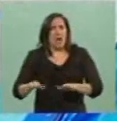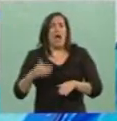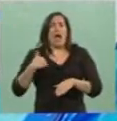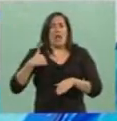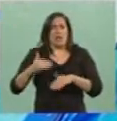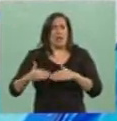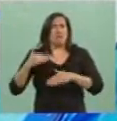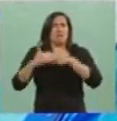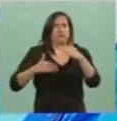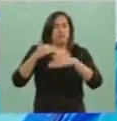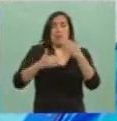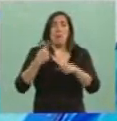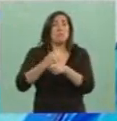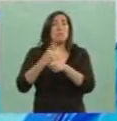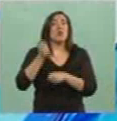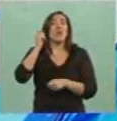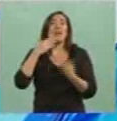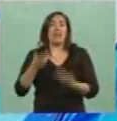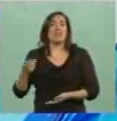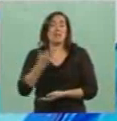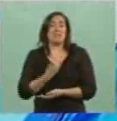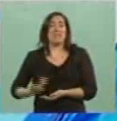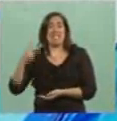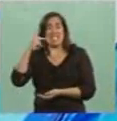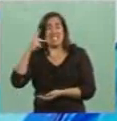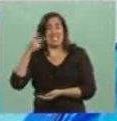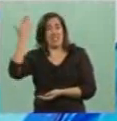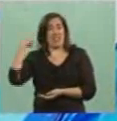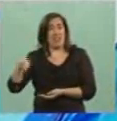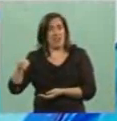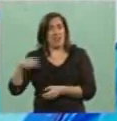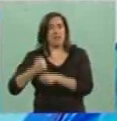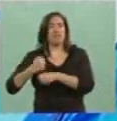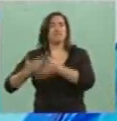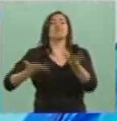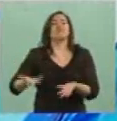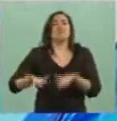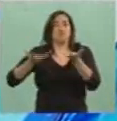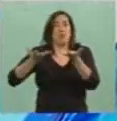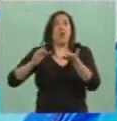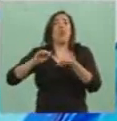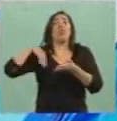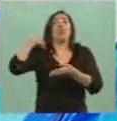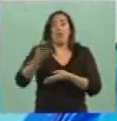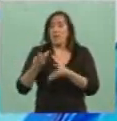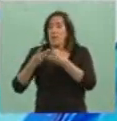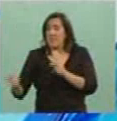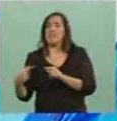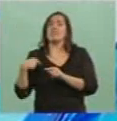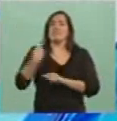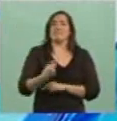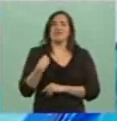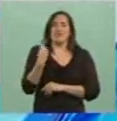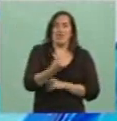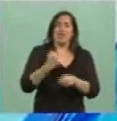más importante, el puntapié lo dio él, después seguí yo. Además de eso, decidimos desarrollar una